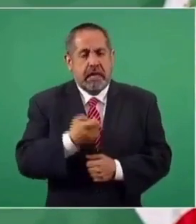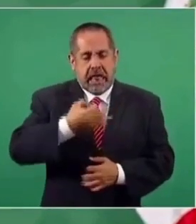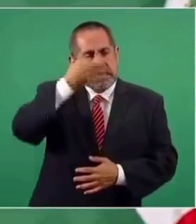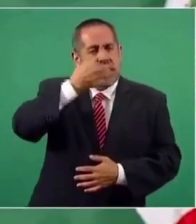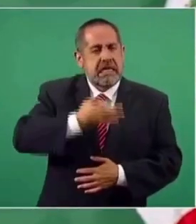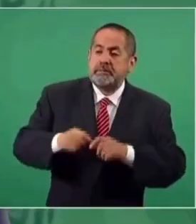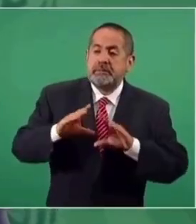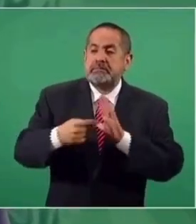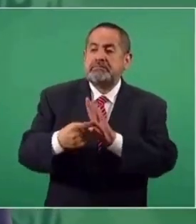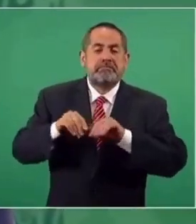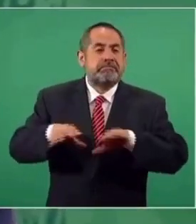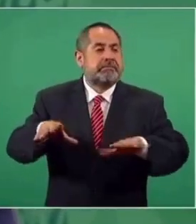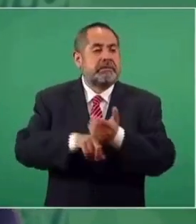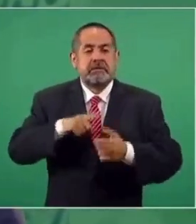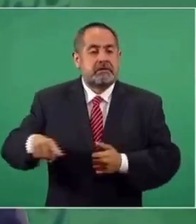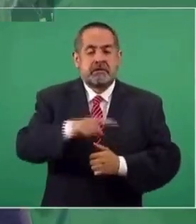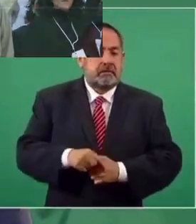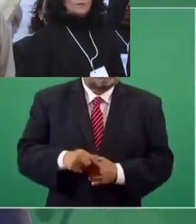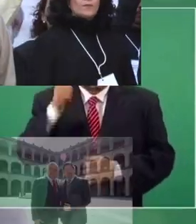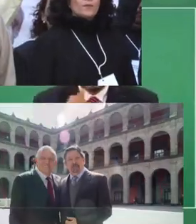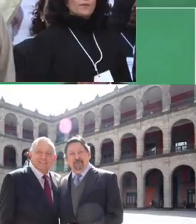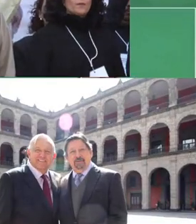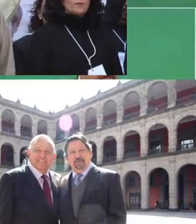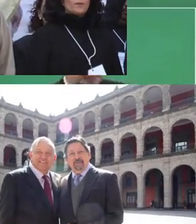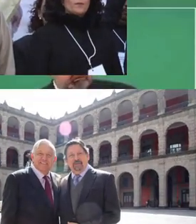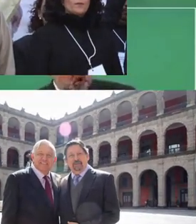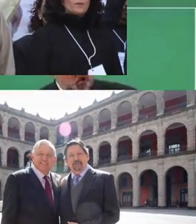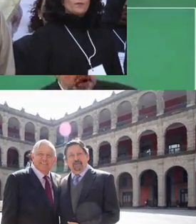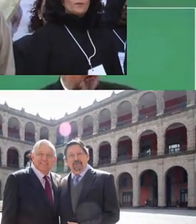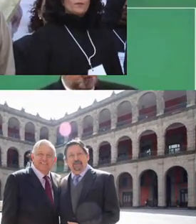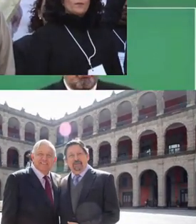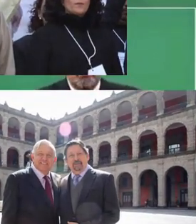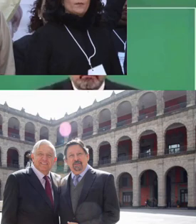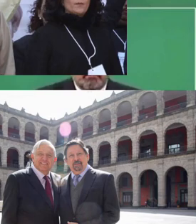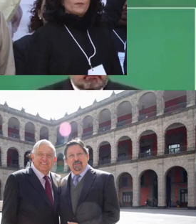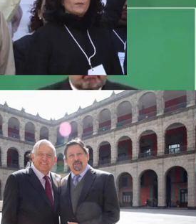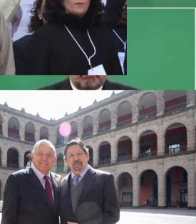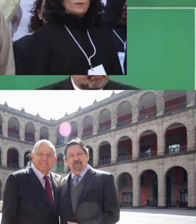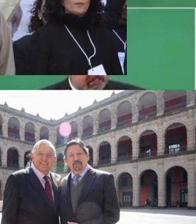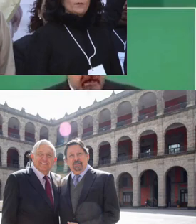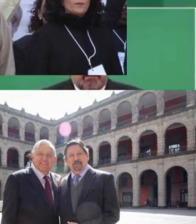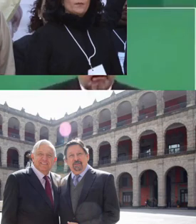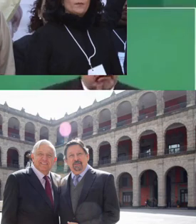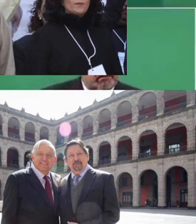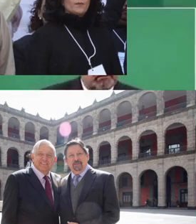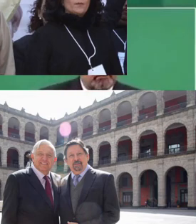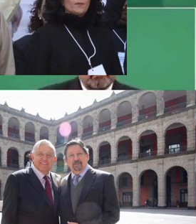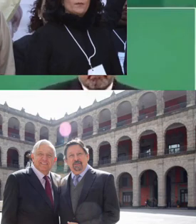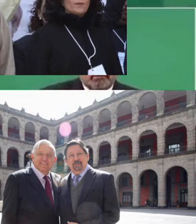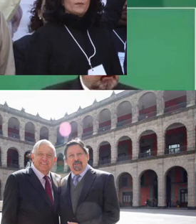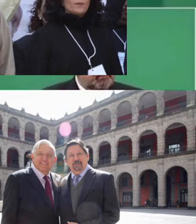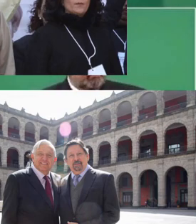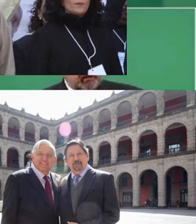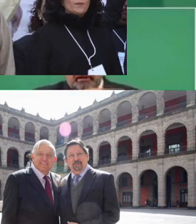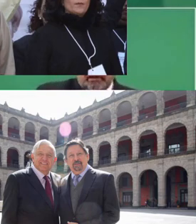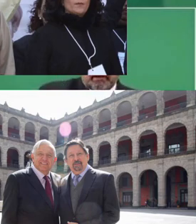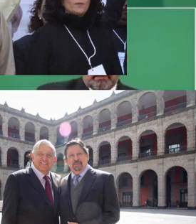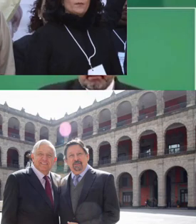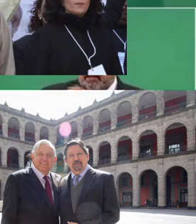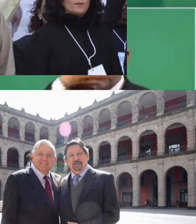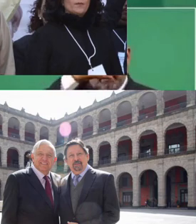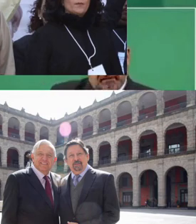es la dignidad. Porque siempre debe de haber oposición. Pero la oposición tiene